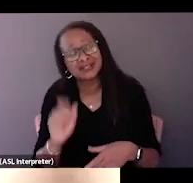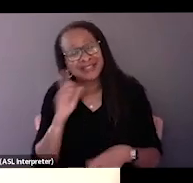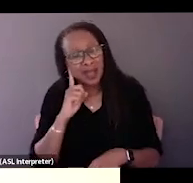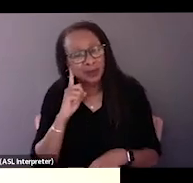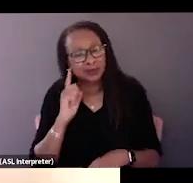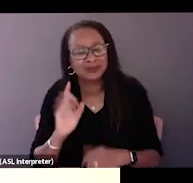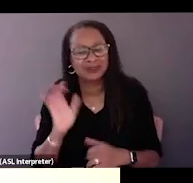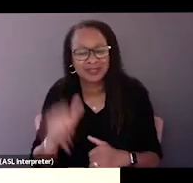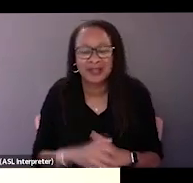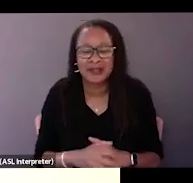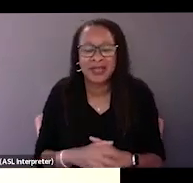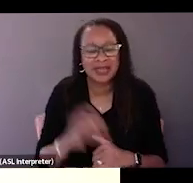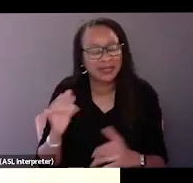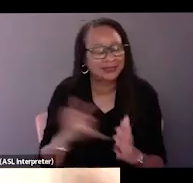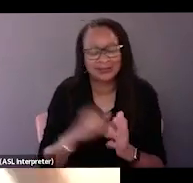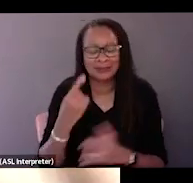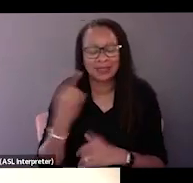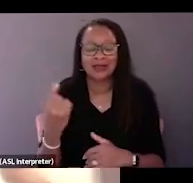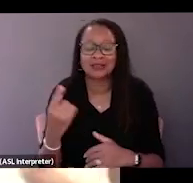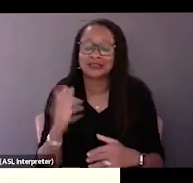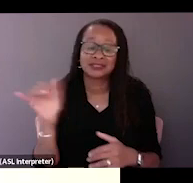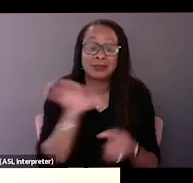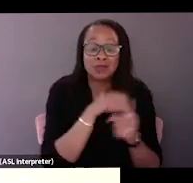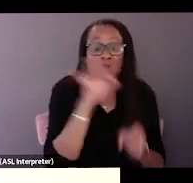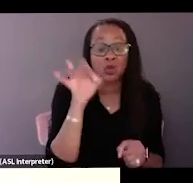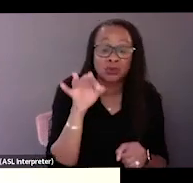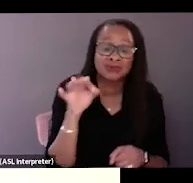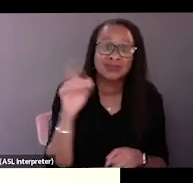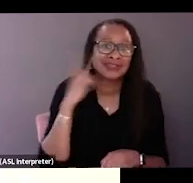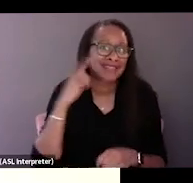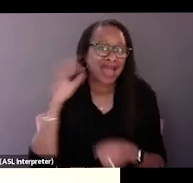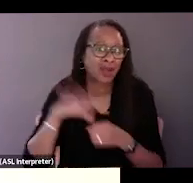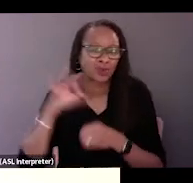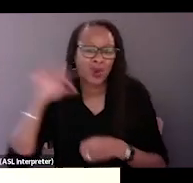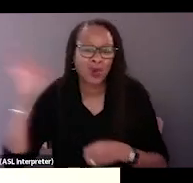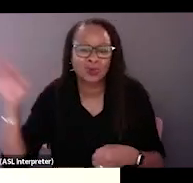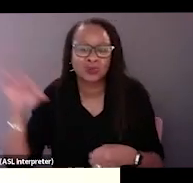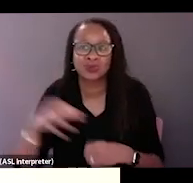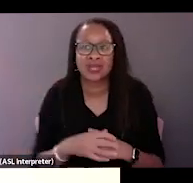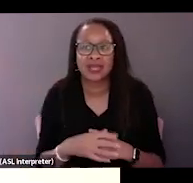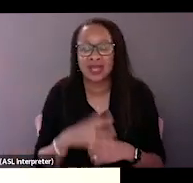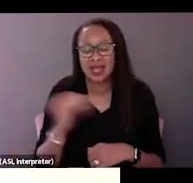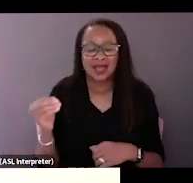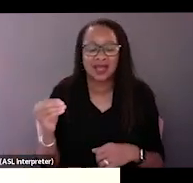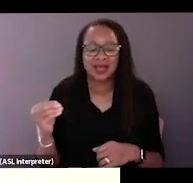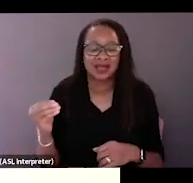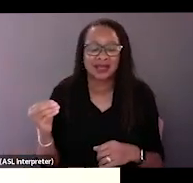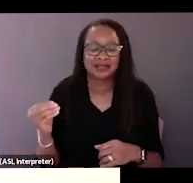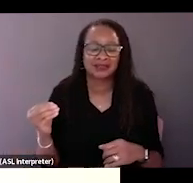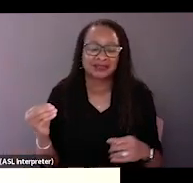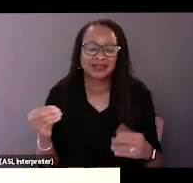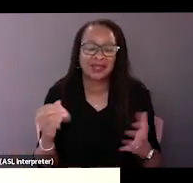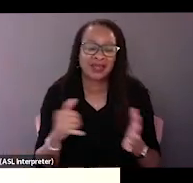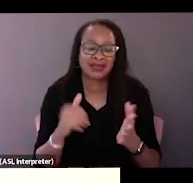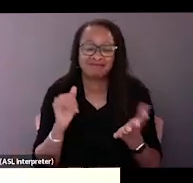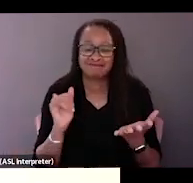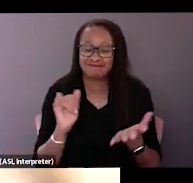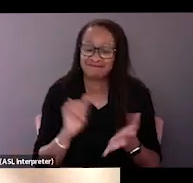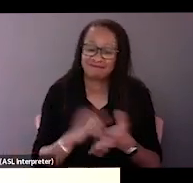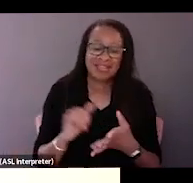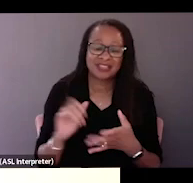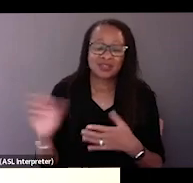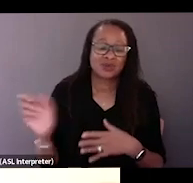de, son fantasmas, ¿no? Fantasmas sonoros. Y esto se ha vuelto una